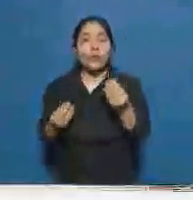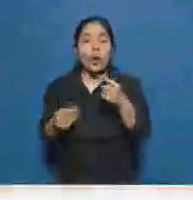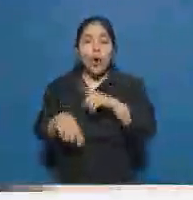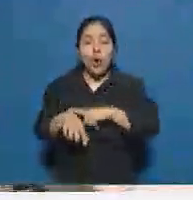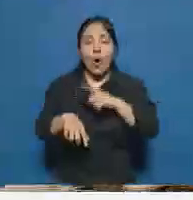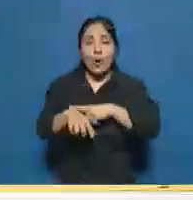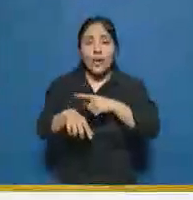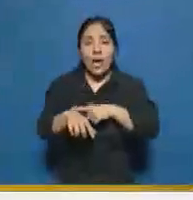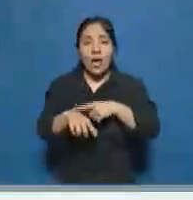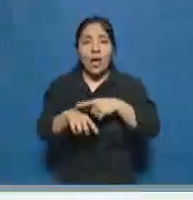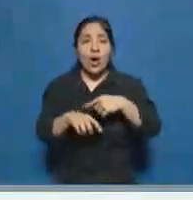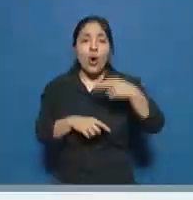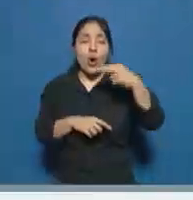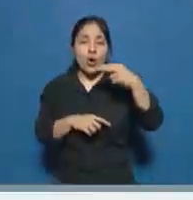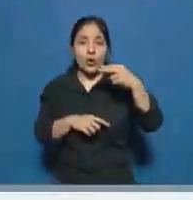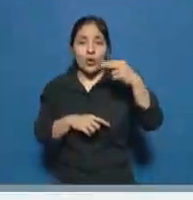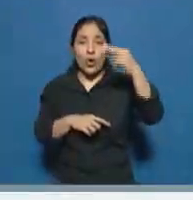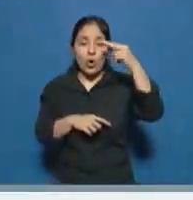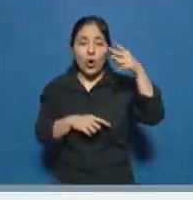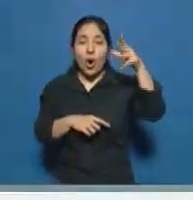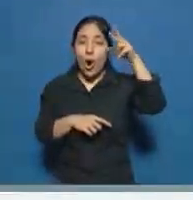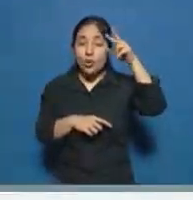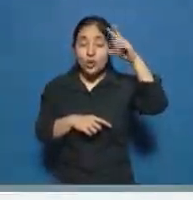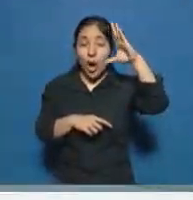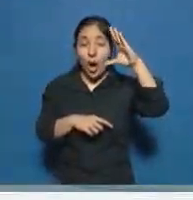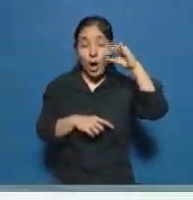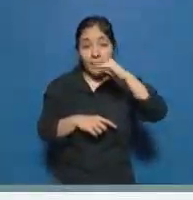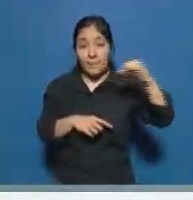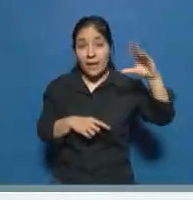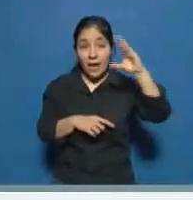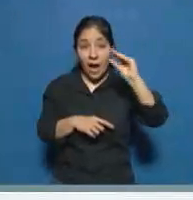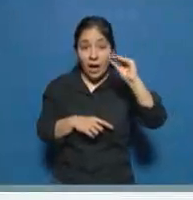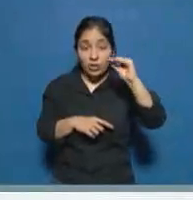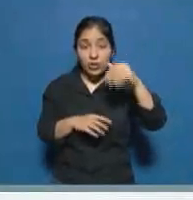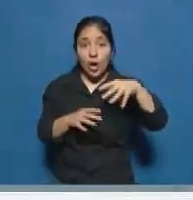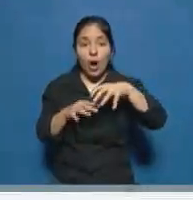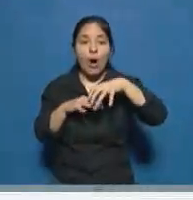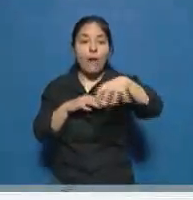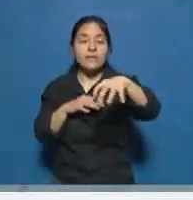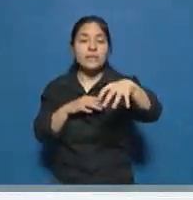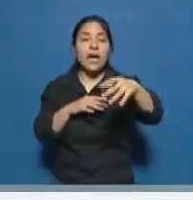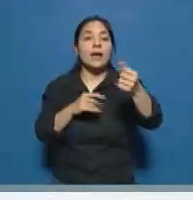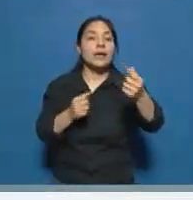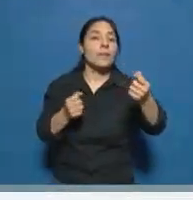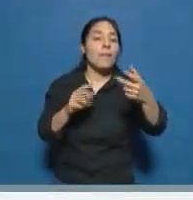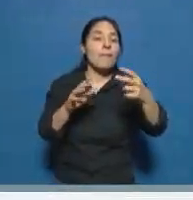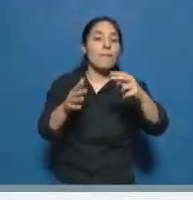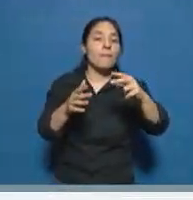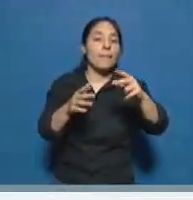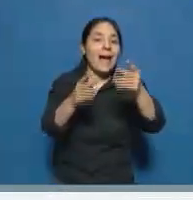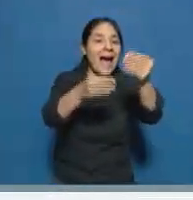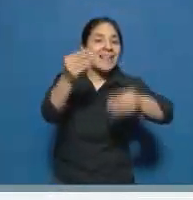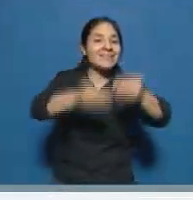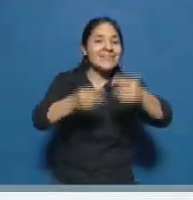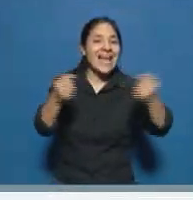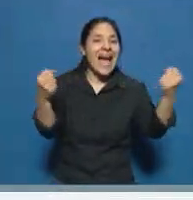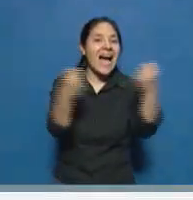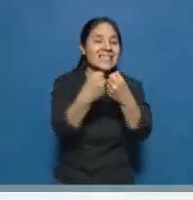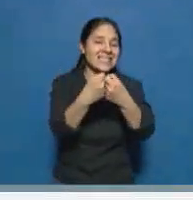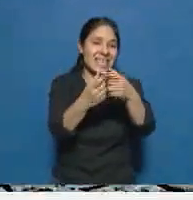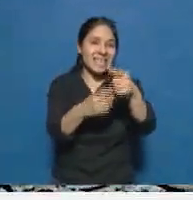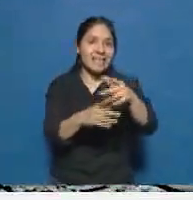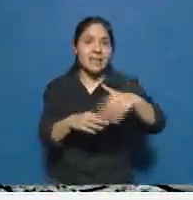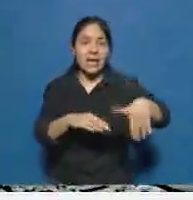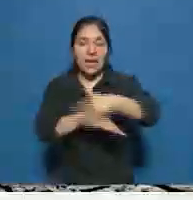las 20:30 del lunes en una oficina de accidentología de tránsito municipal que está ubicada en la